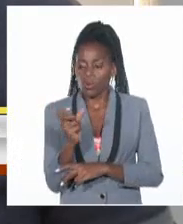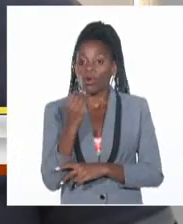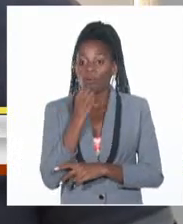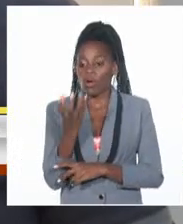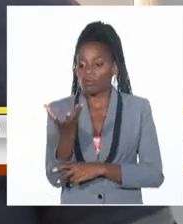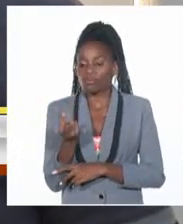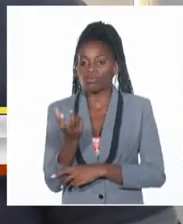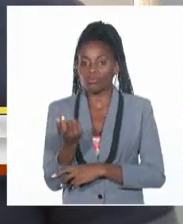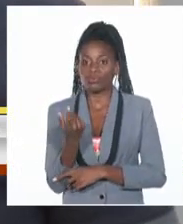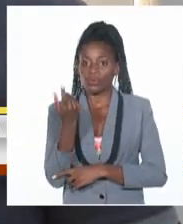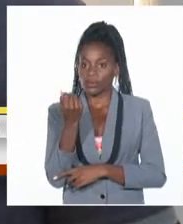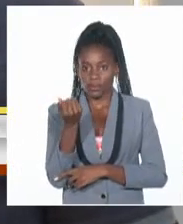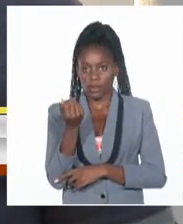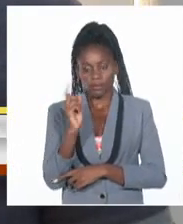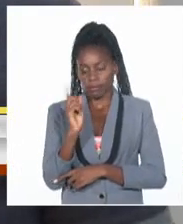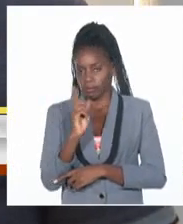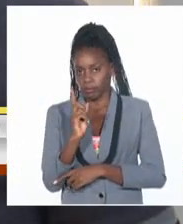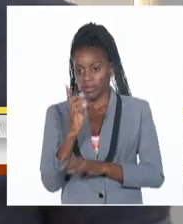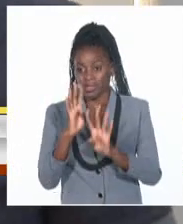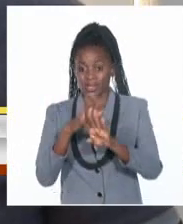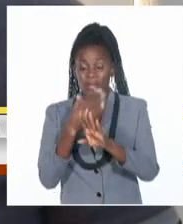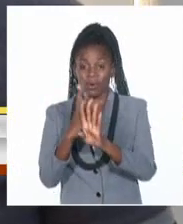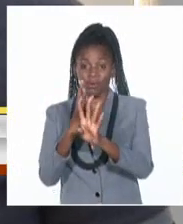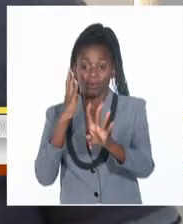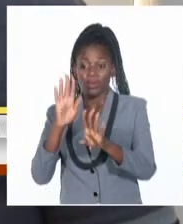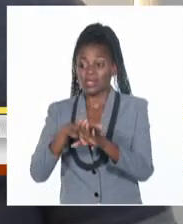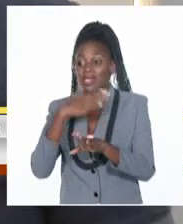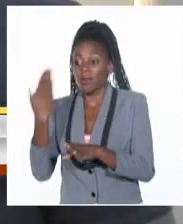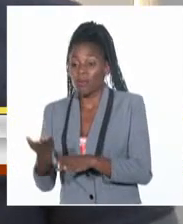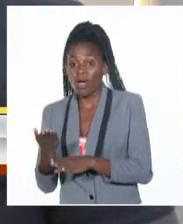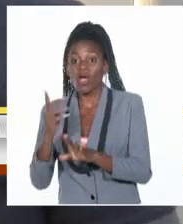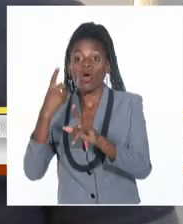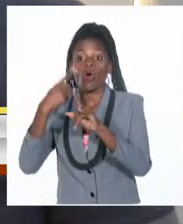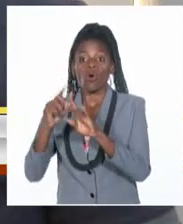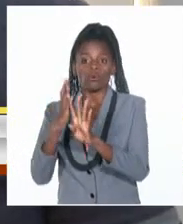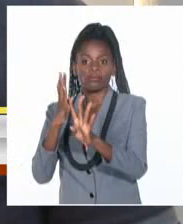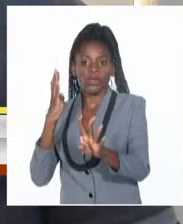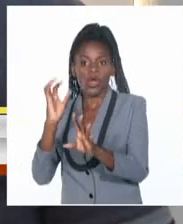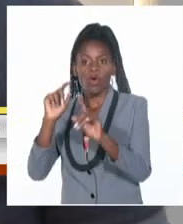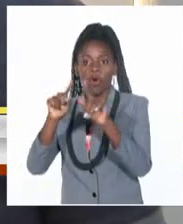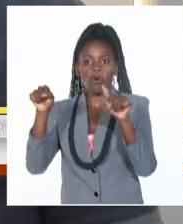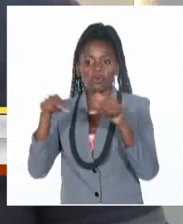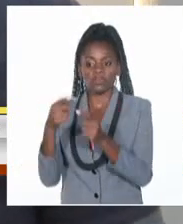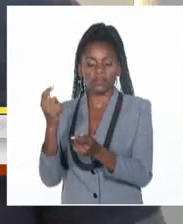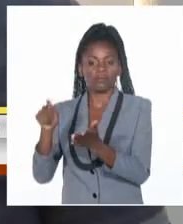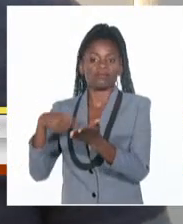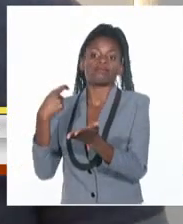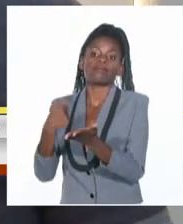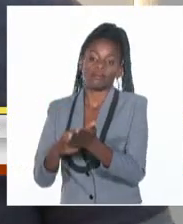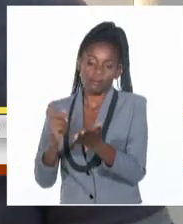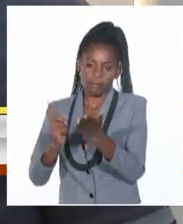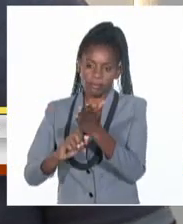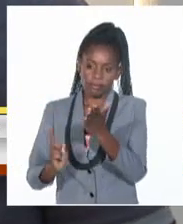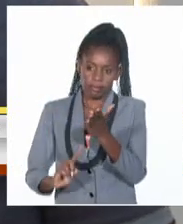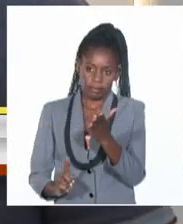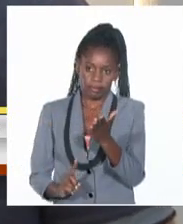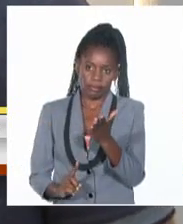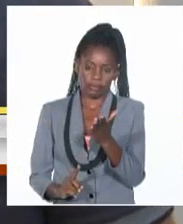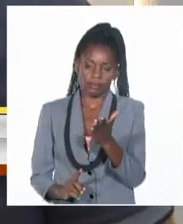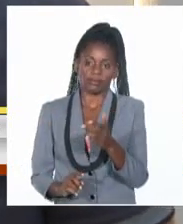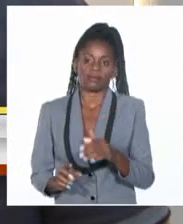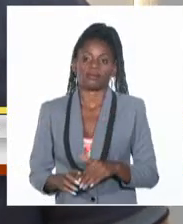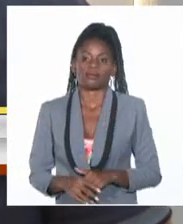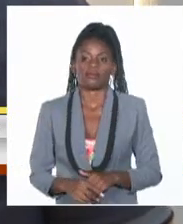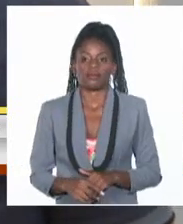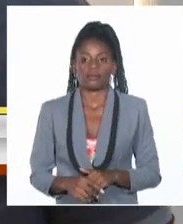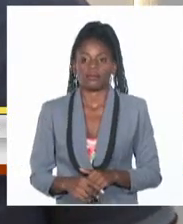hacer una cola para sacar el efectivo, ir después a una cola en nuestras oficinas comerciales y bueno, lograr pagar. Yo